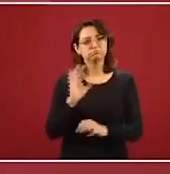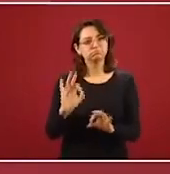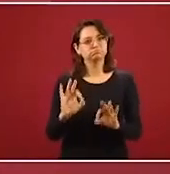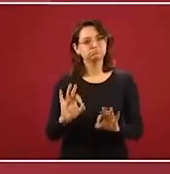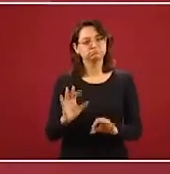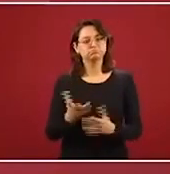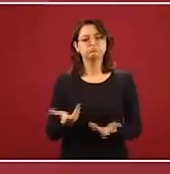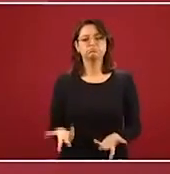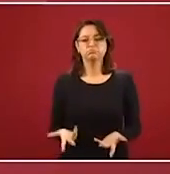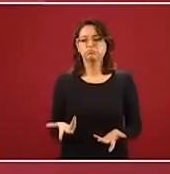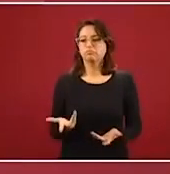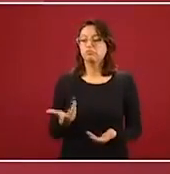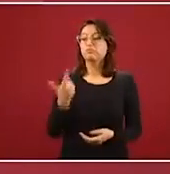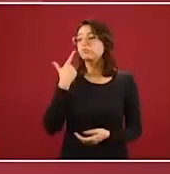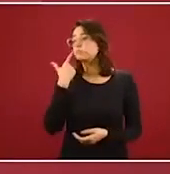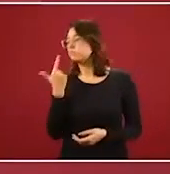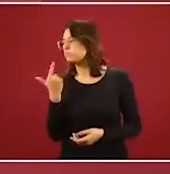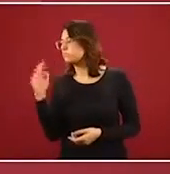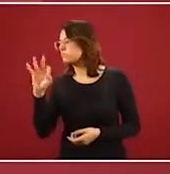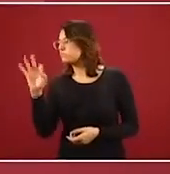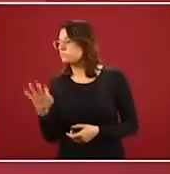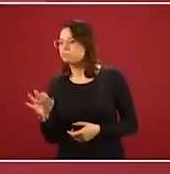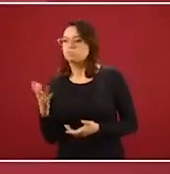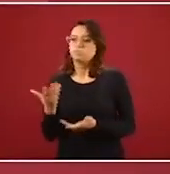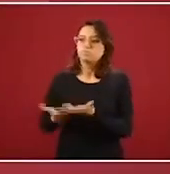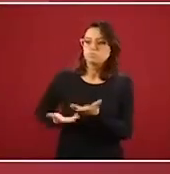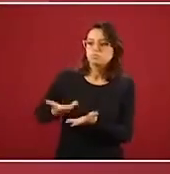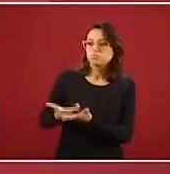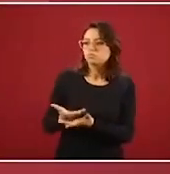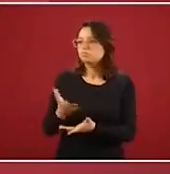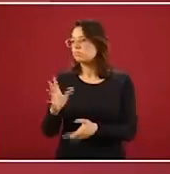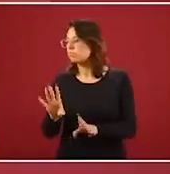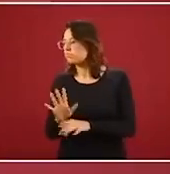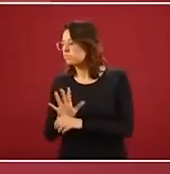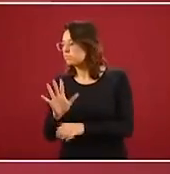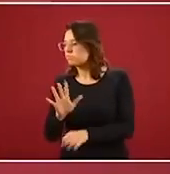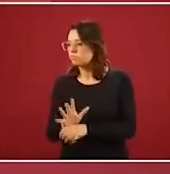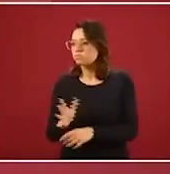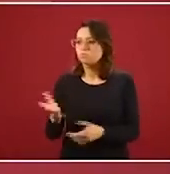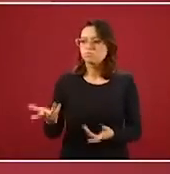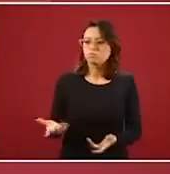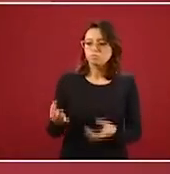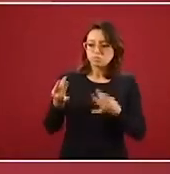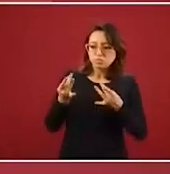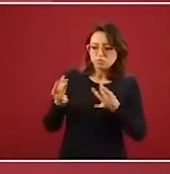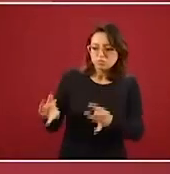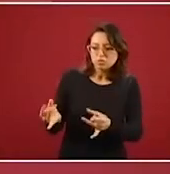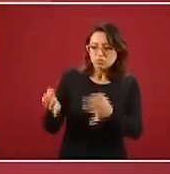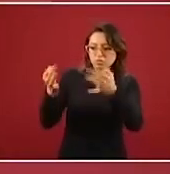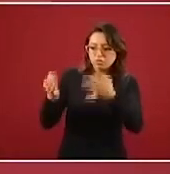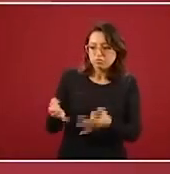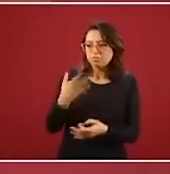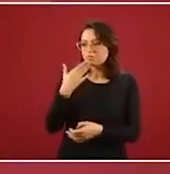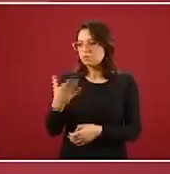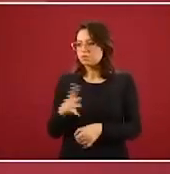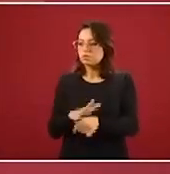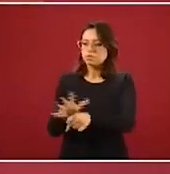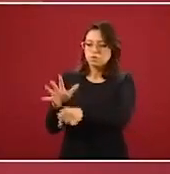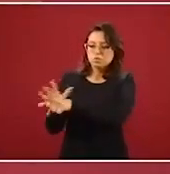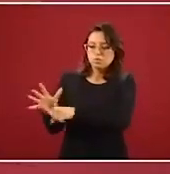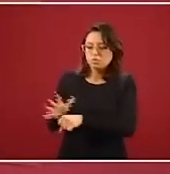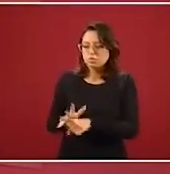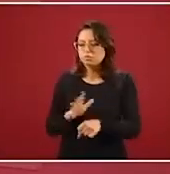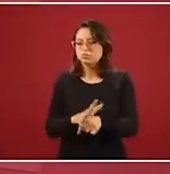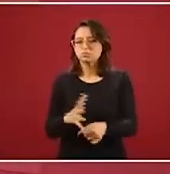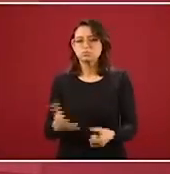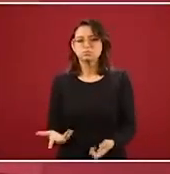el que ofrezca mejores condiciones, la medicina de más calidad,